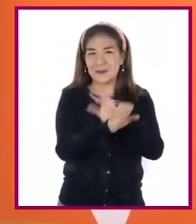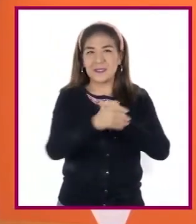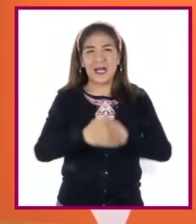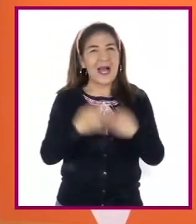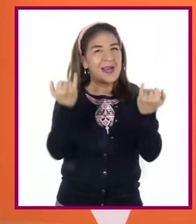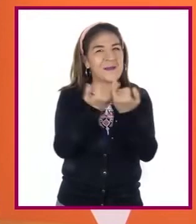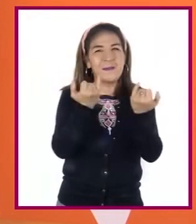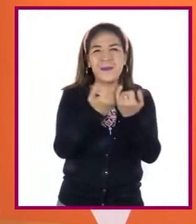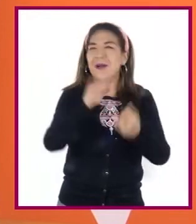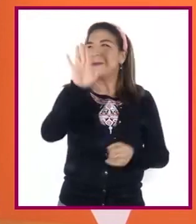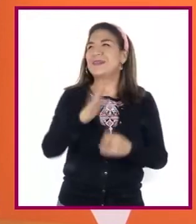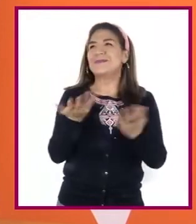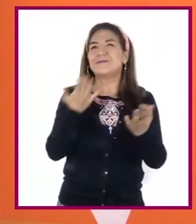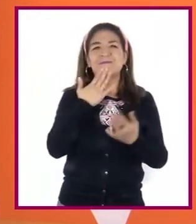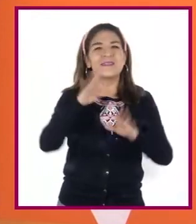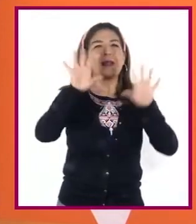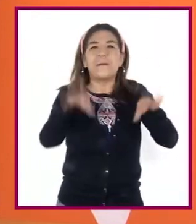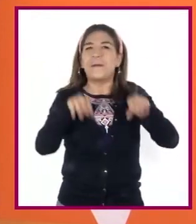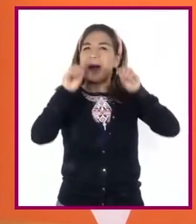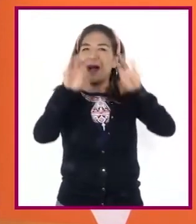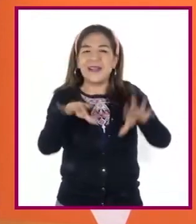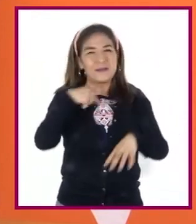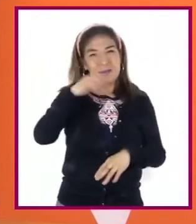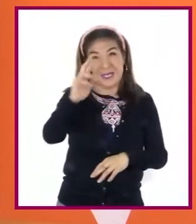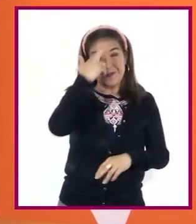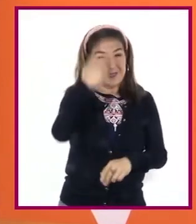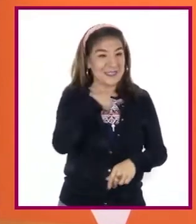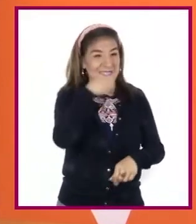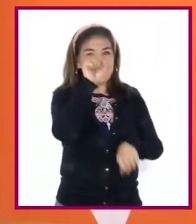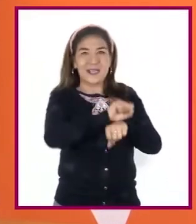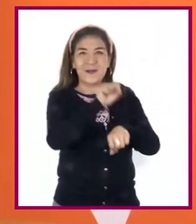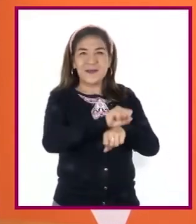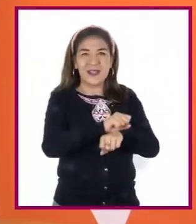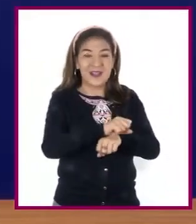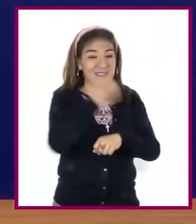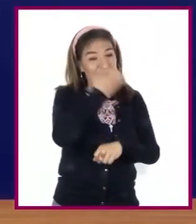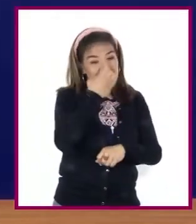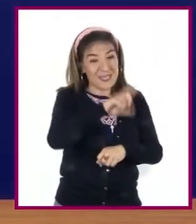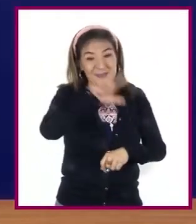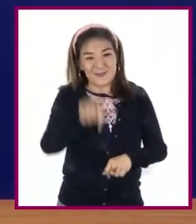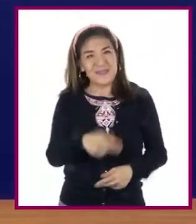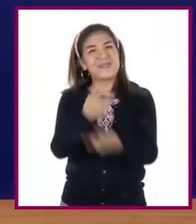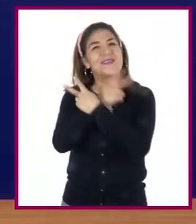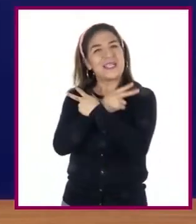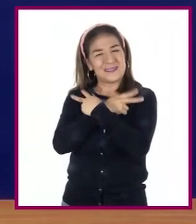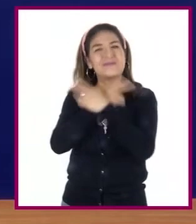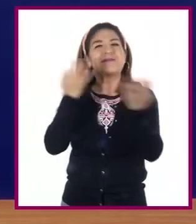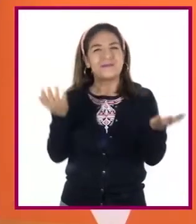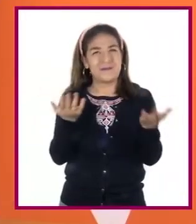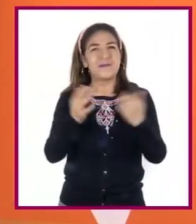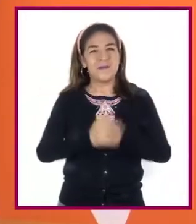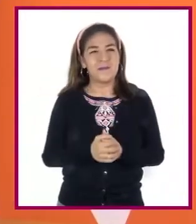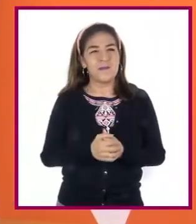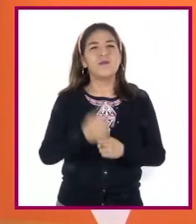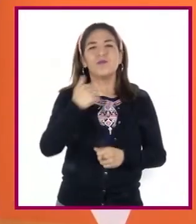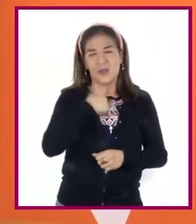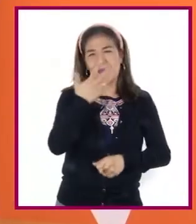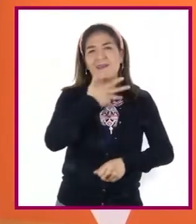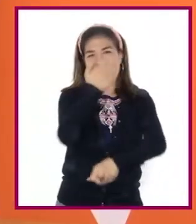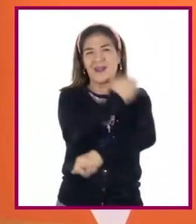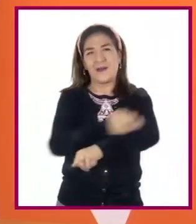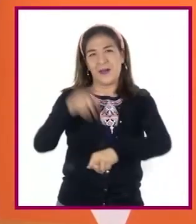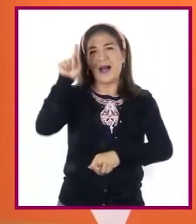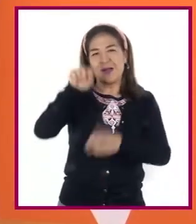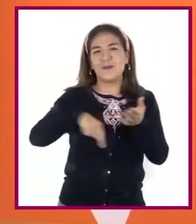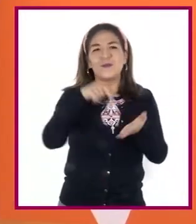magia, profesora. Me recuerda a cuando estaba en la secundaria y salía de vacaciones. Yo tengo familiares en un pueblo muy chiquito de Oaxaca que